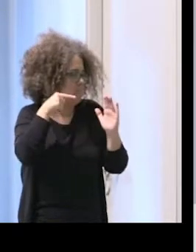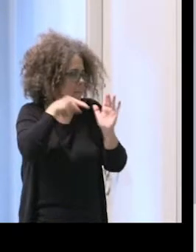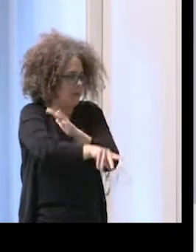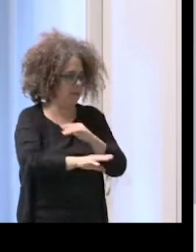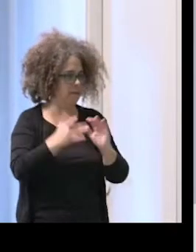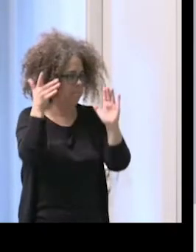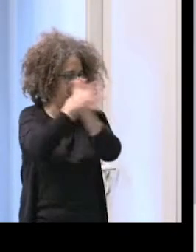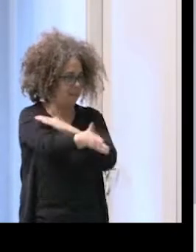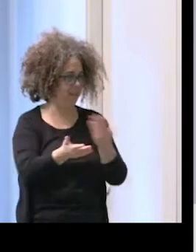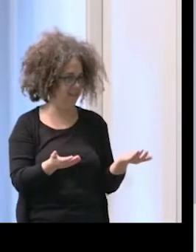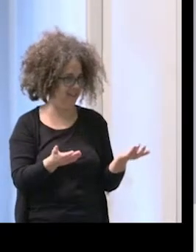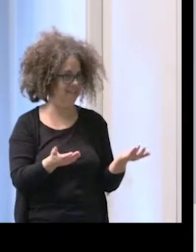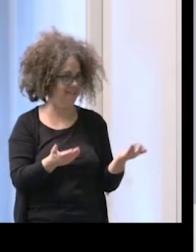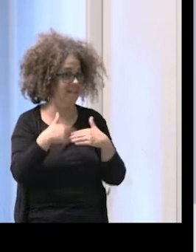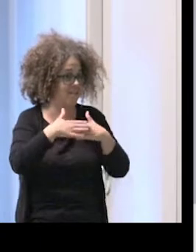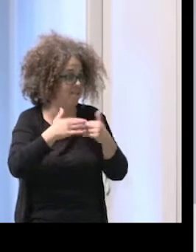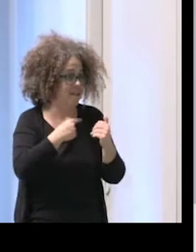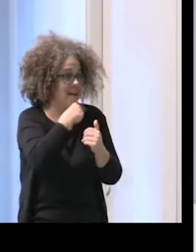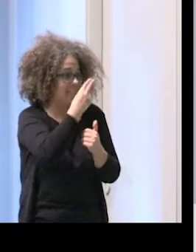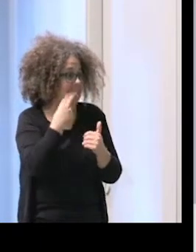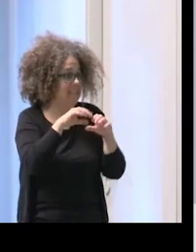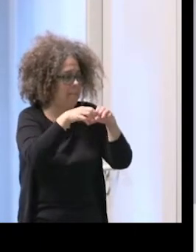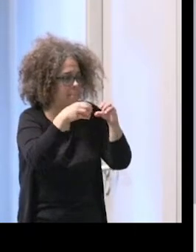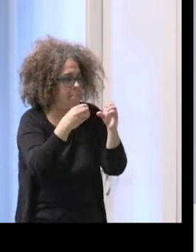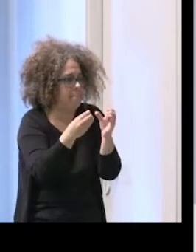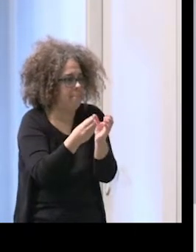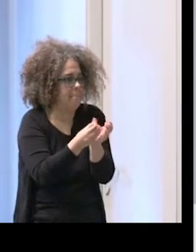el sello. La escala media está sellada de tal forma porque el